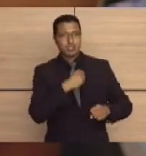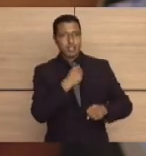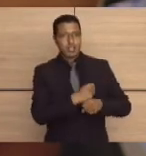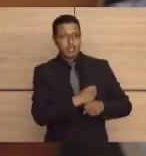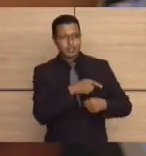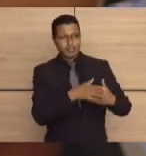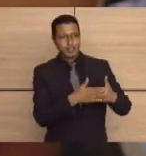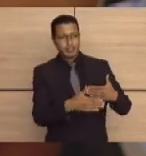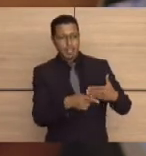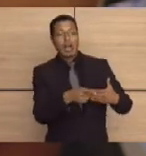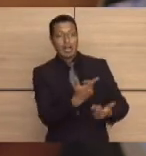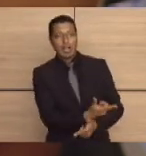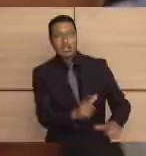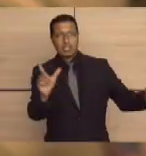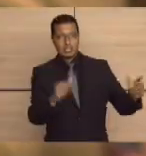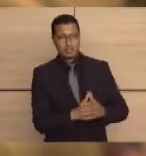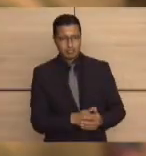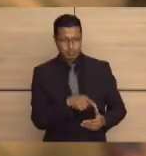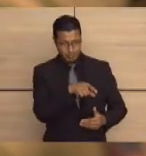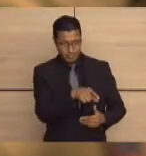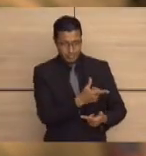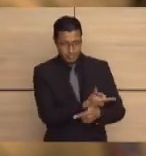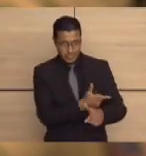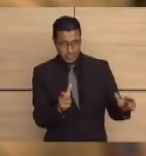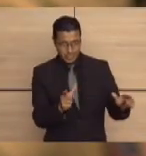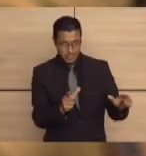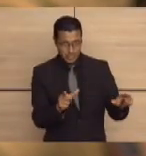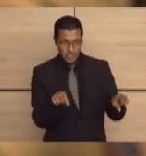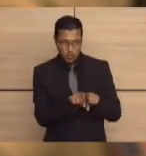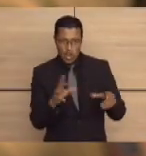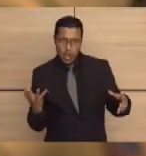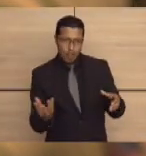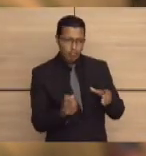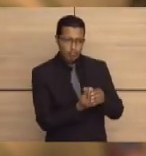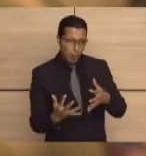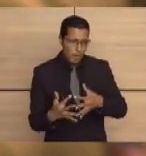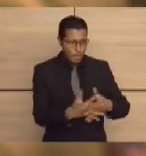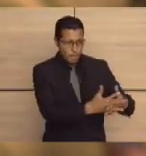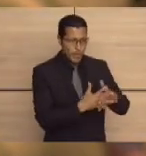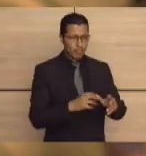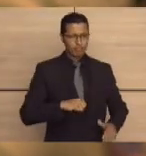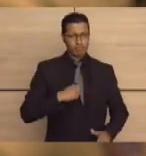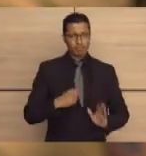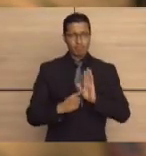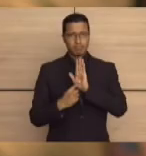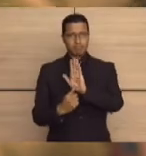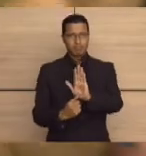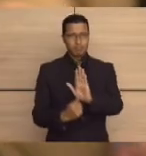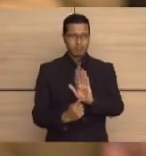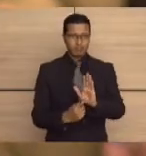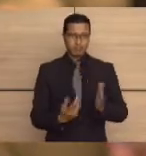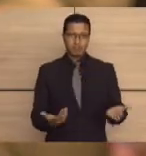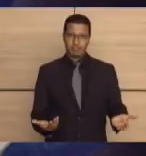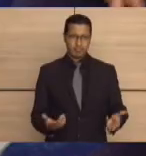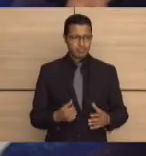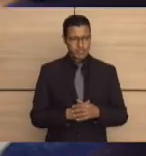ocurriera, y esa libertad, por supuesto, que no significó una inclusión honrosa y orgullosa en el relato de la nación